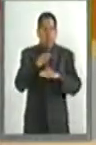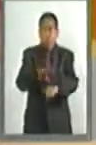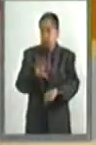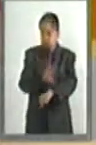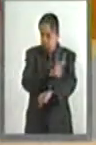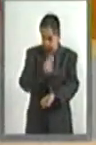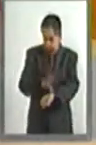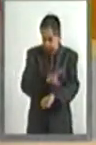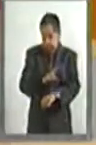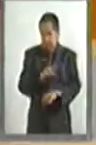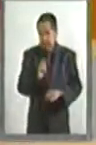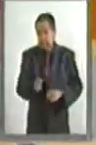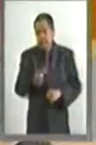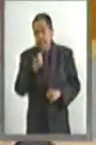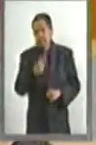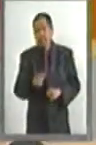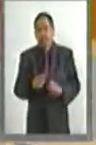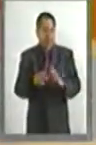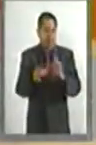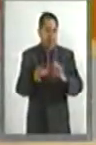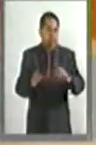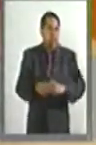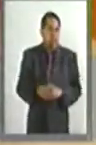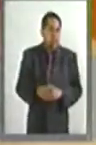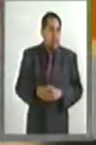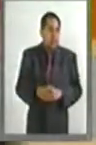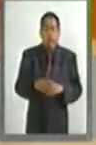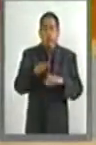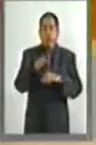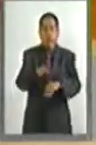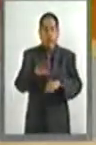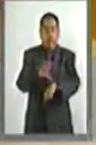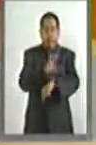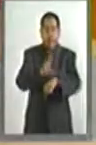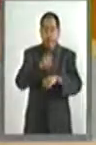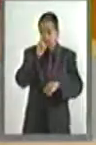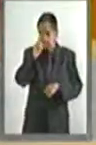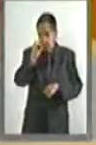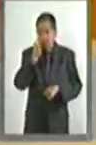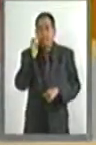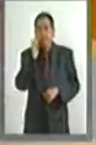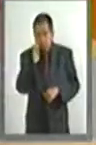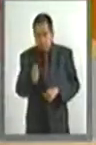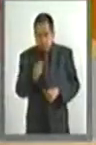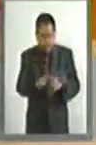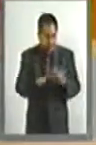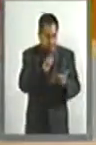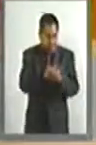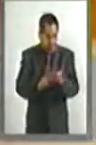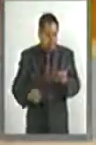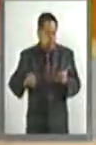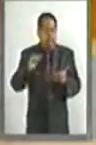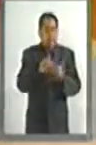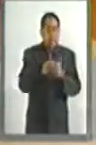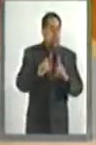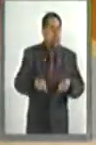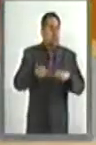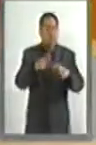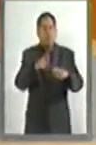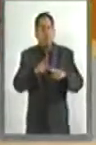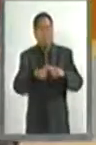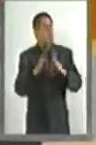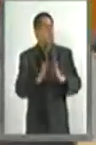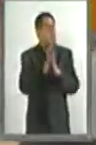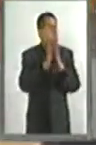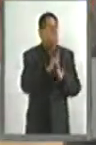de energía señala: en materia de electricidad, la ley establecerá a los